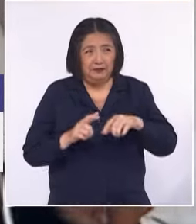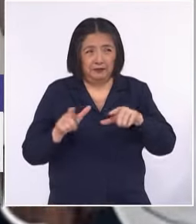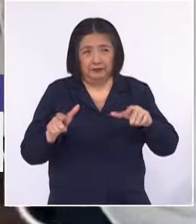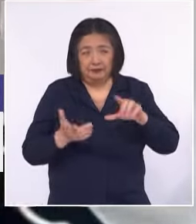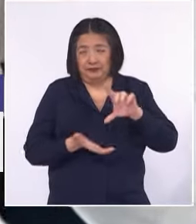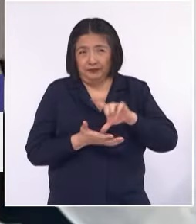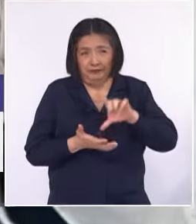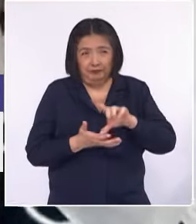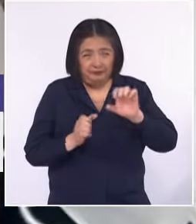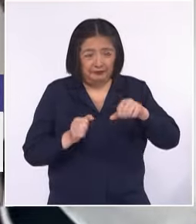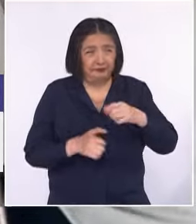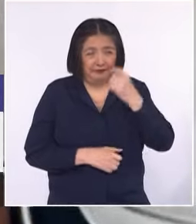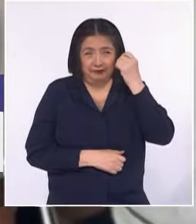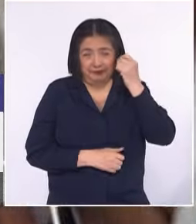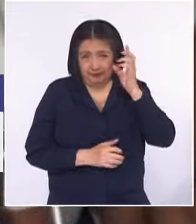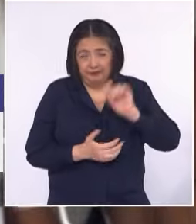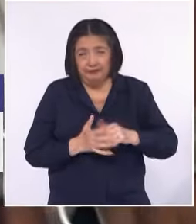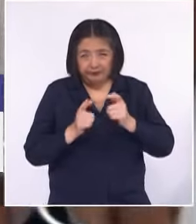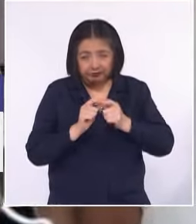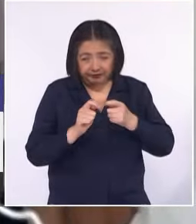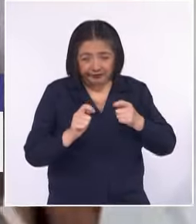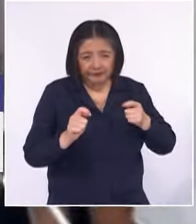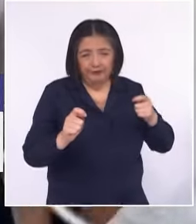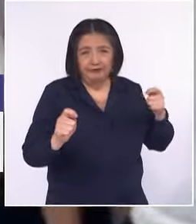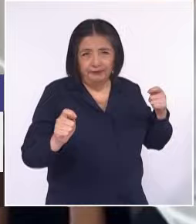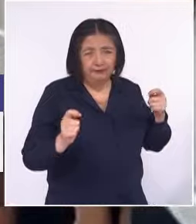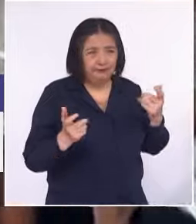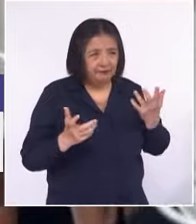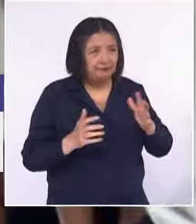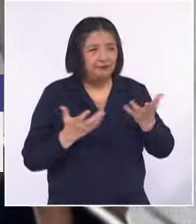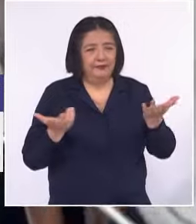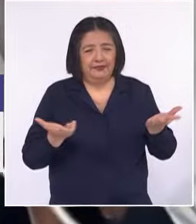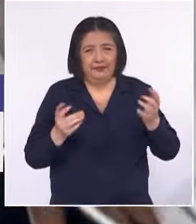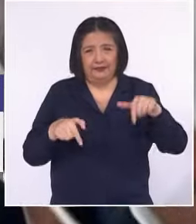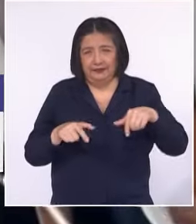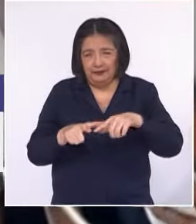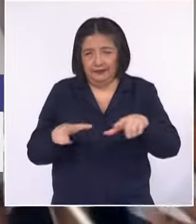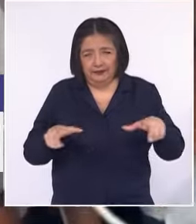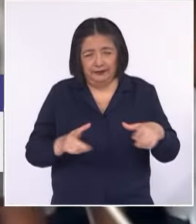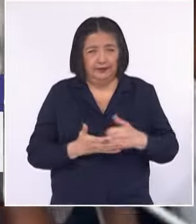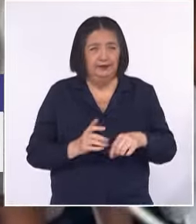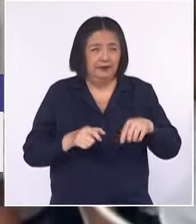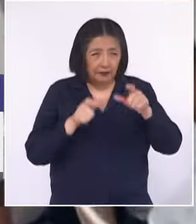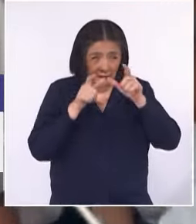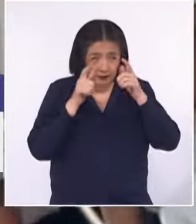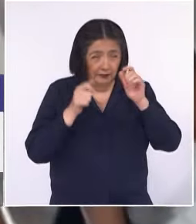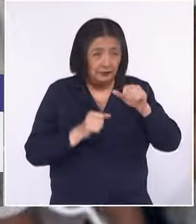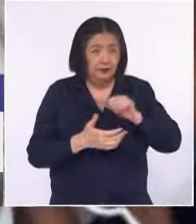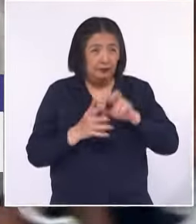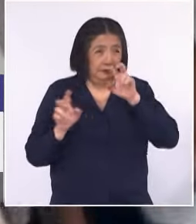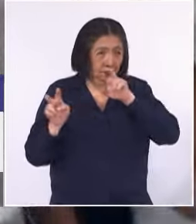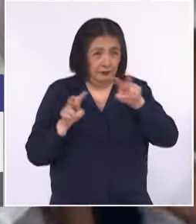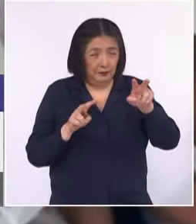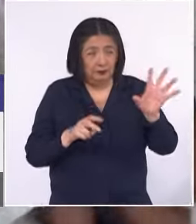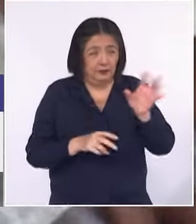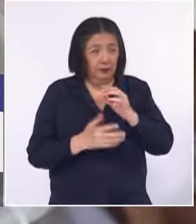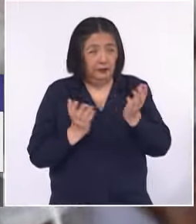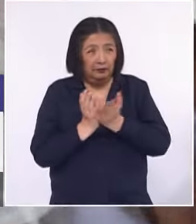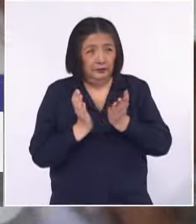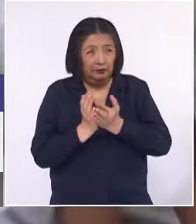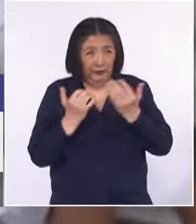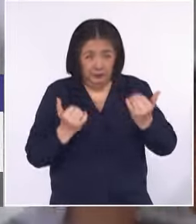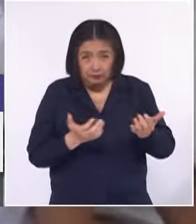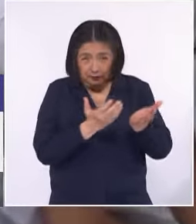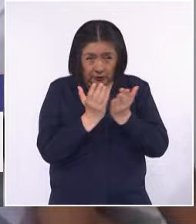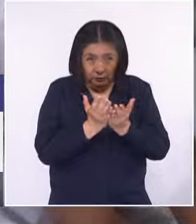de Lima para entender a veces la distancia que hay hasta esta zona en Loreto. Y ahí los vemos a todos en el colegio. ¿Hoy han